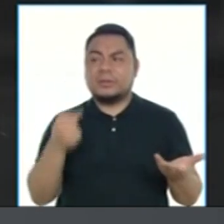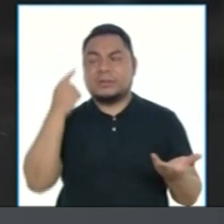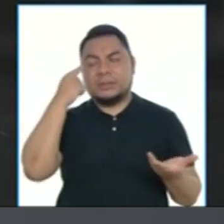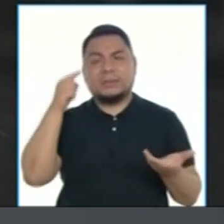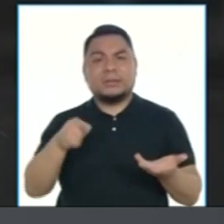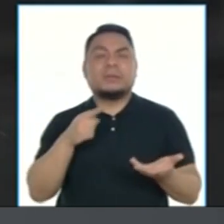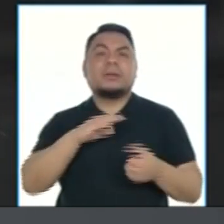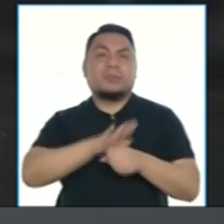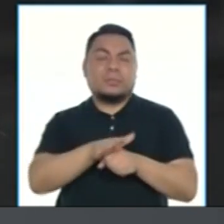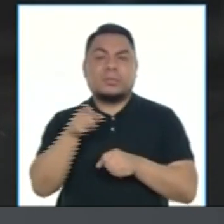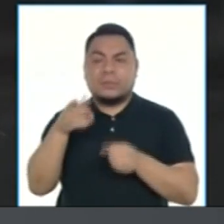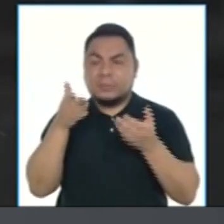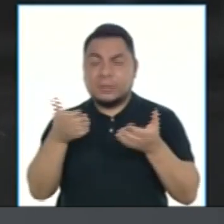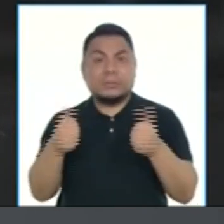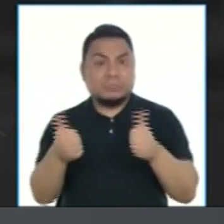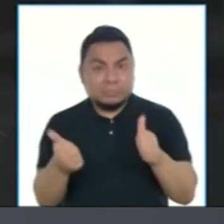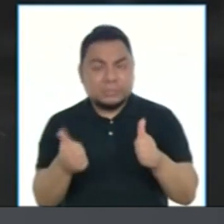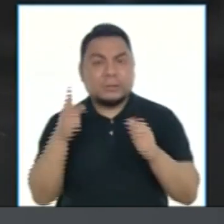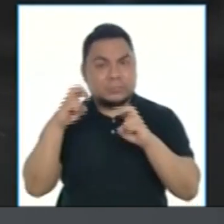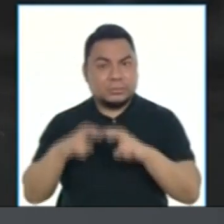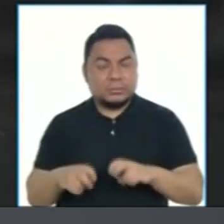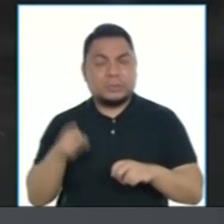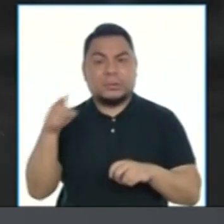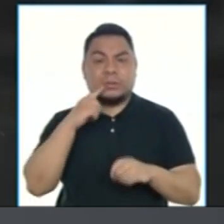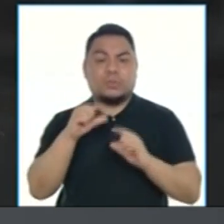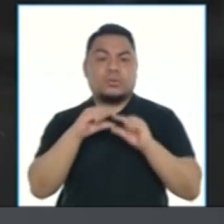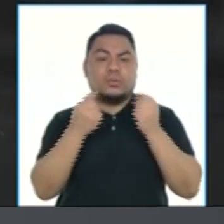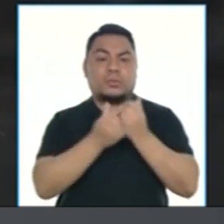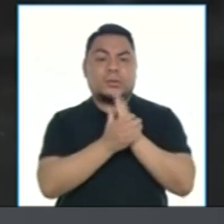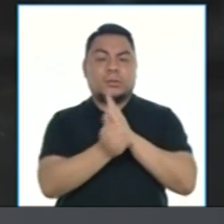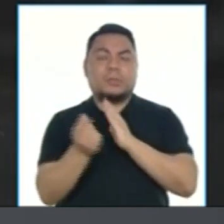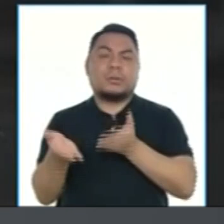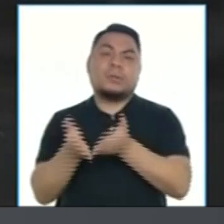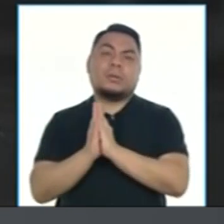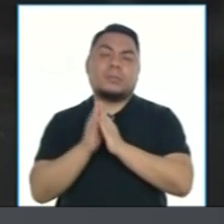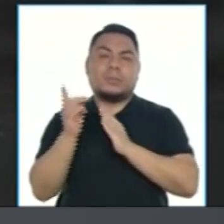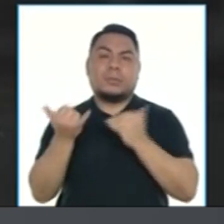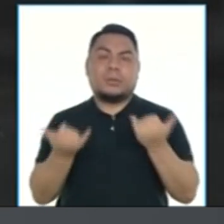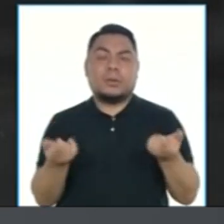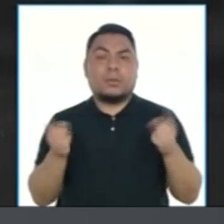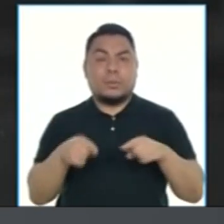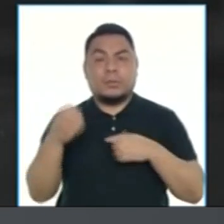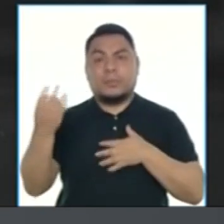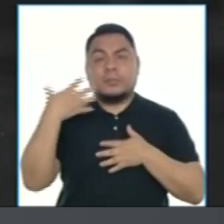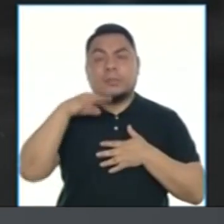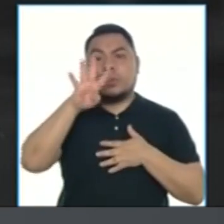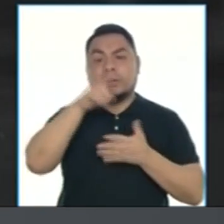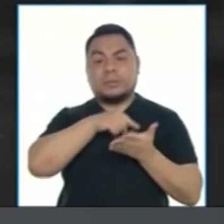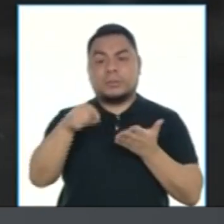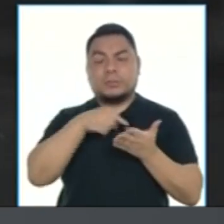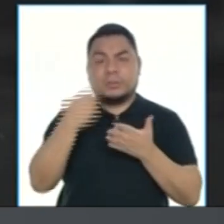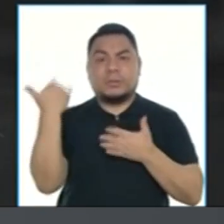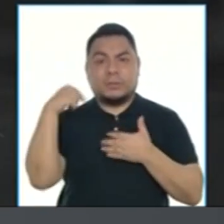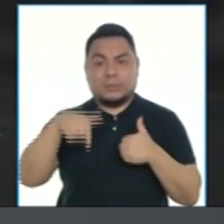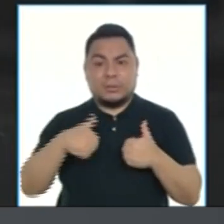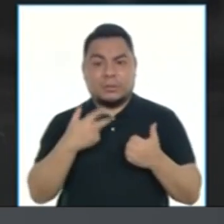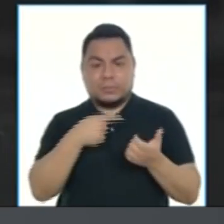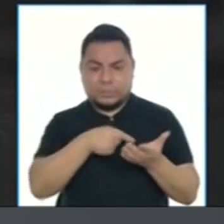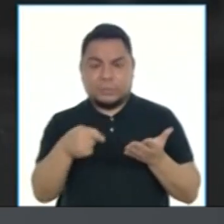de la COVID. Y es por ello que el grupo de expertos nos ha pedido, el momento en que lo pidió, 4 semanas, en este